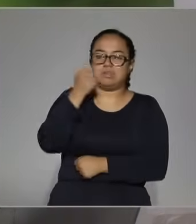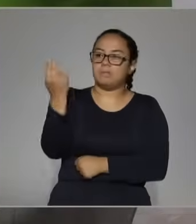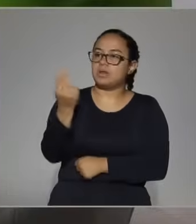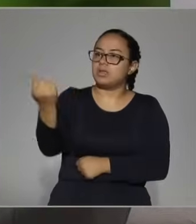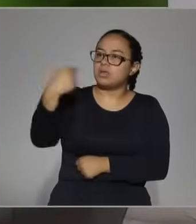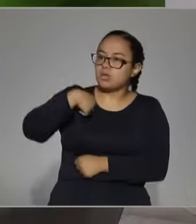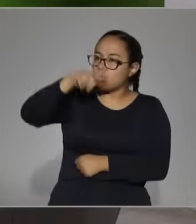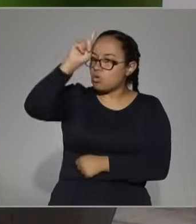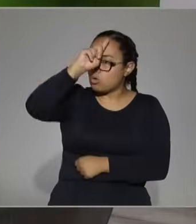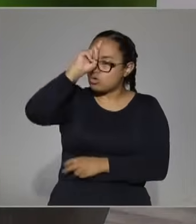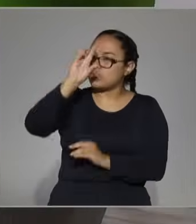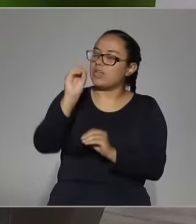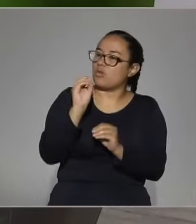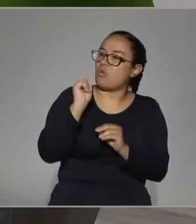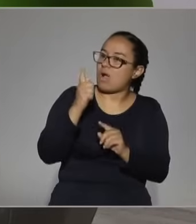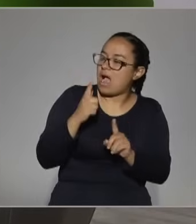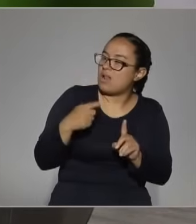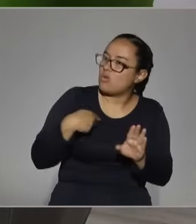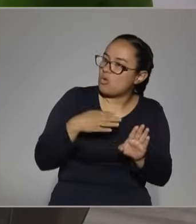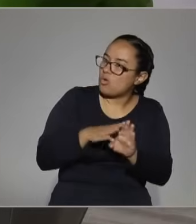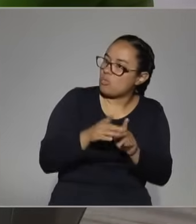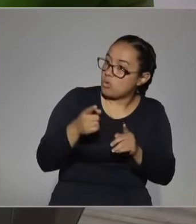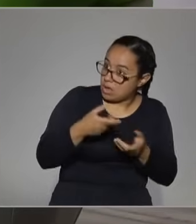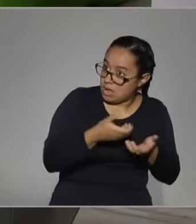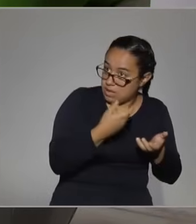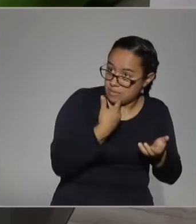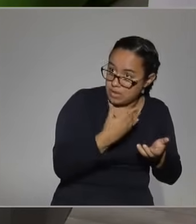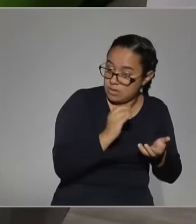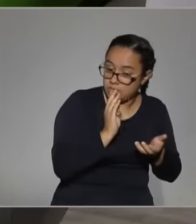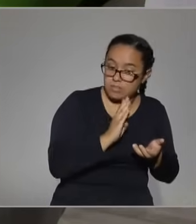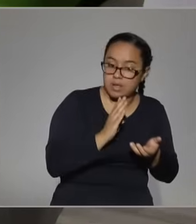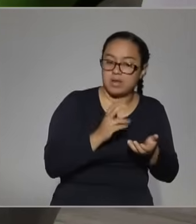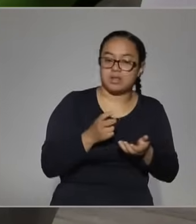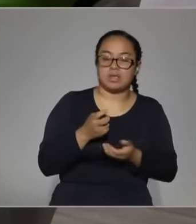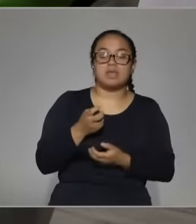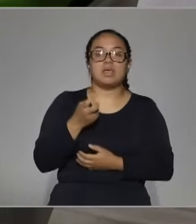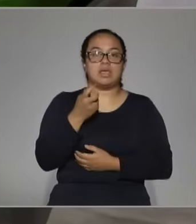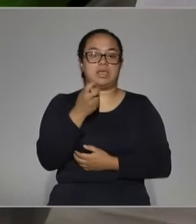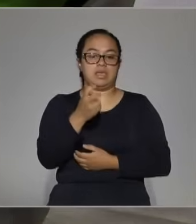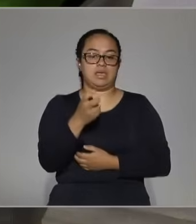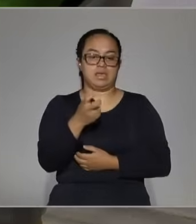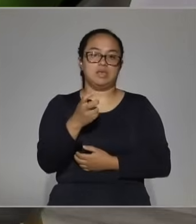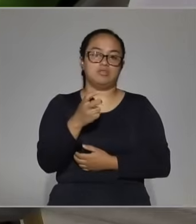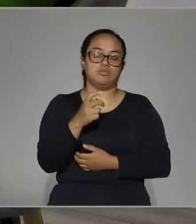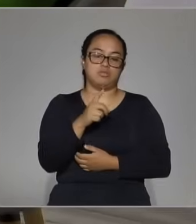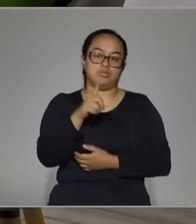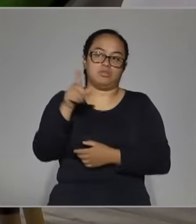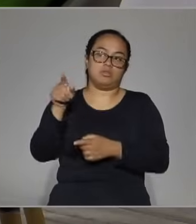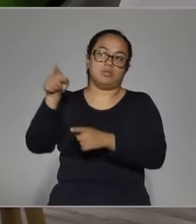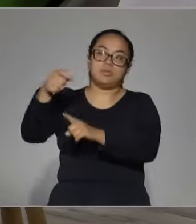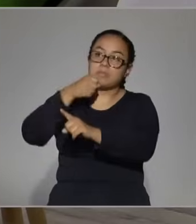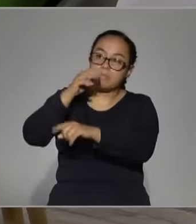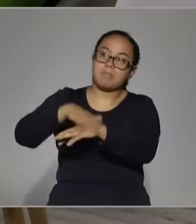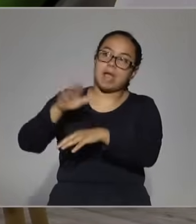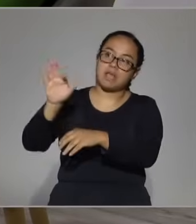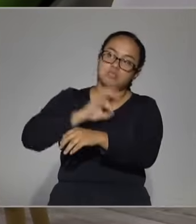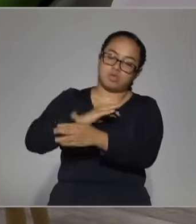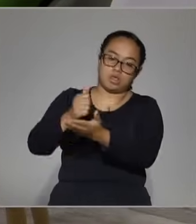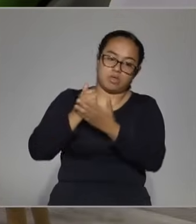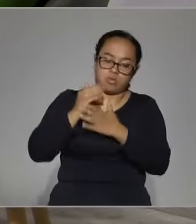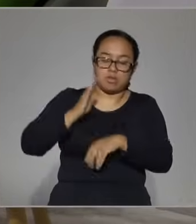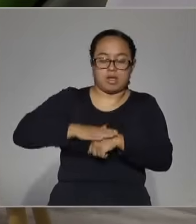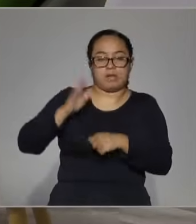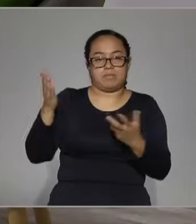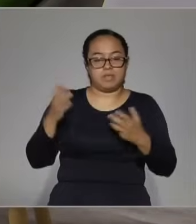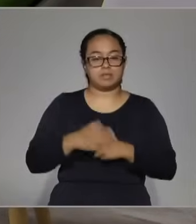una guía, y ellos son los miembros más viejitos del sistema, tendrán muchas más respuestas que uno, ¿no? Efectivamente. Sí. Vamos ahora